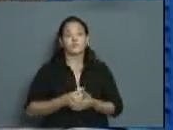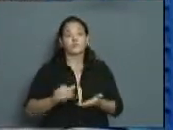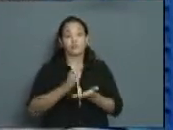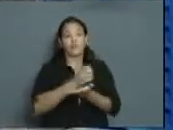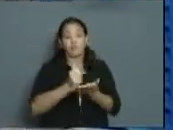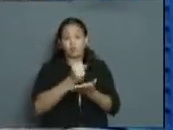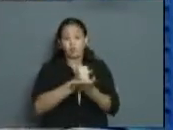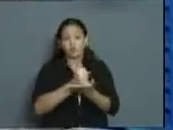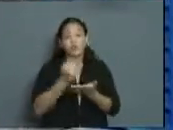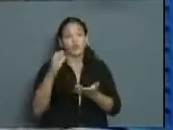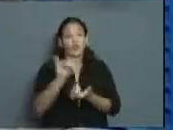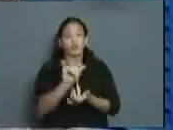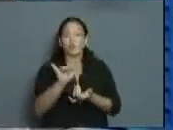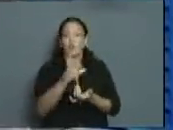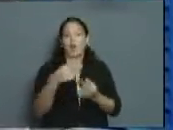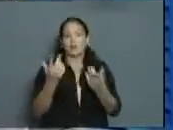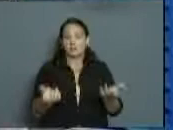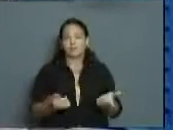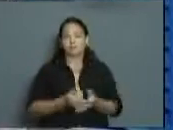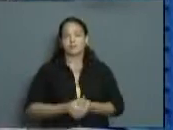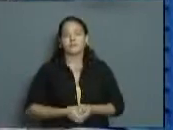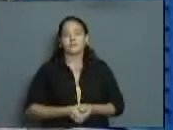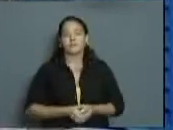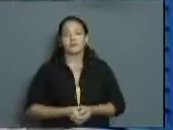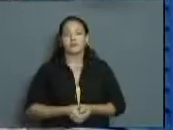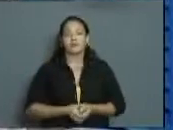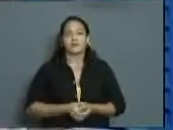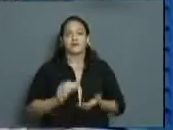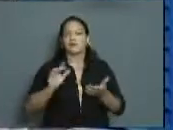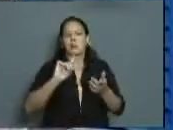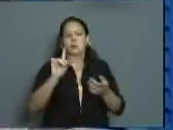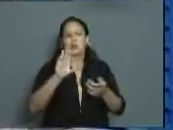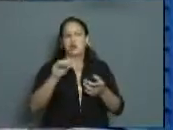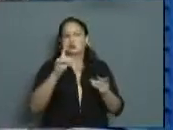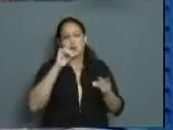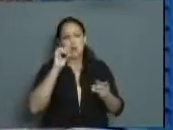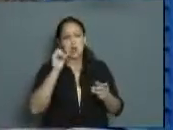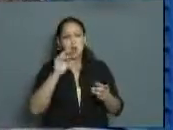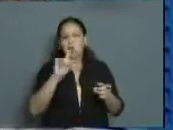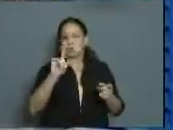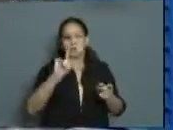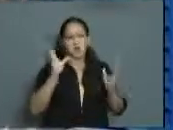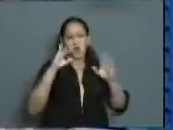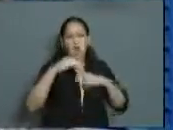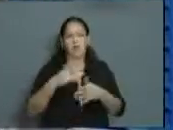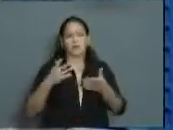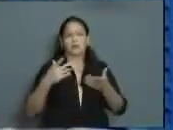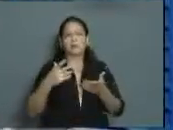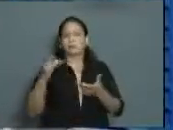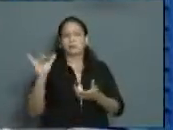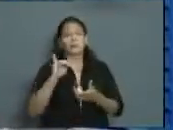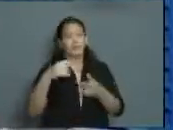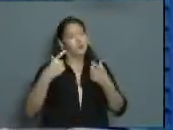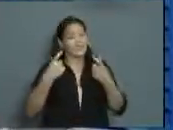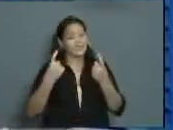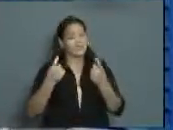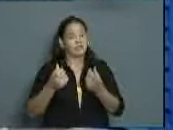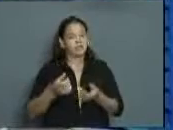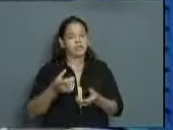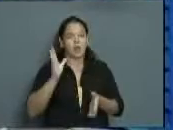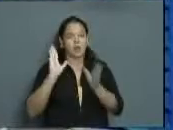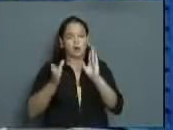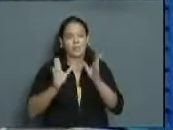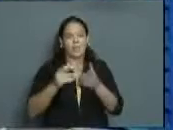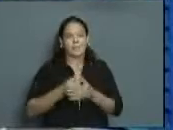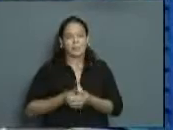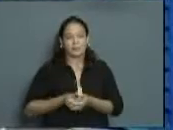le corresponda. Y si se excluye que tuvo la enfermedad, sencillamente se completa su esquema de vacunación. Pero necesita un periodo